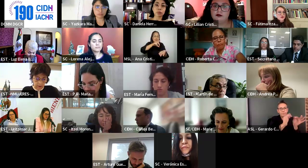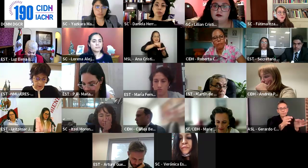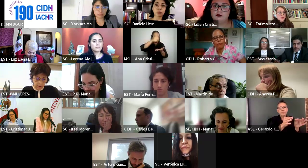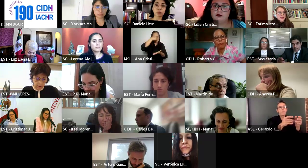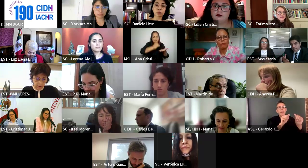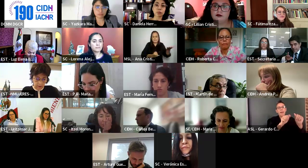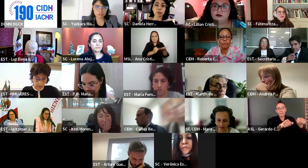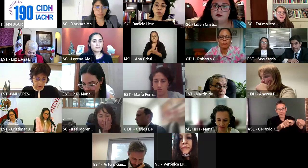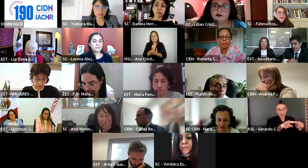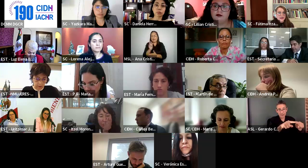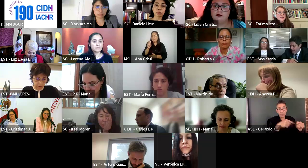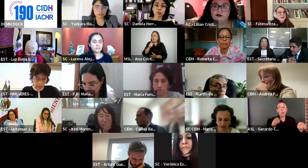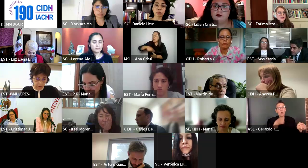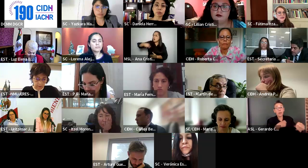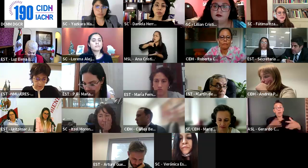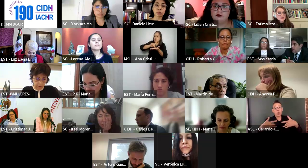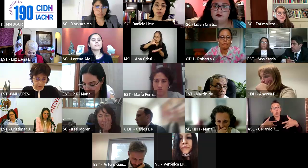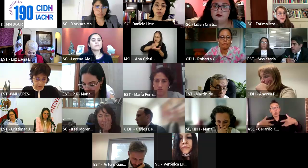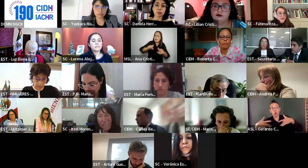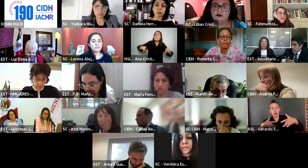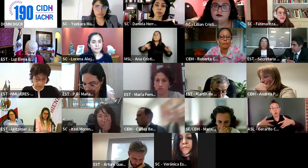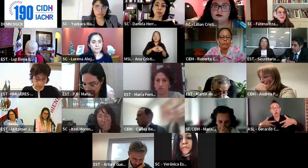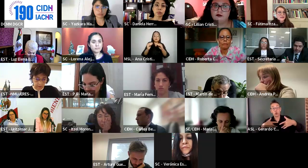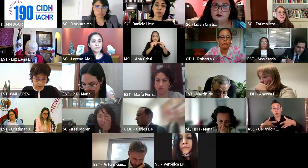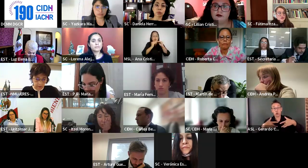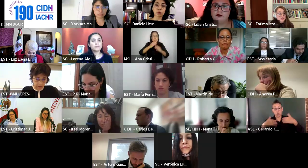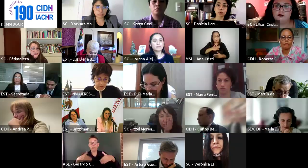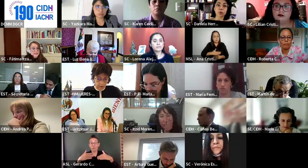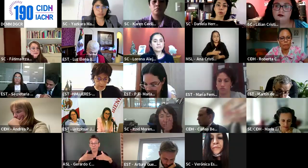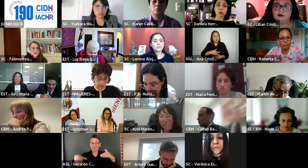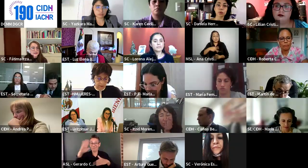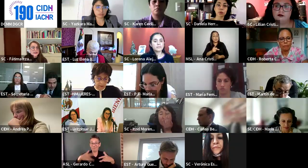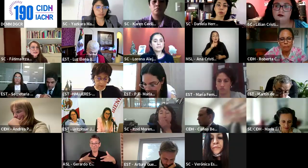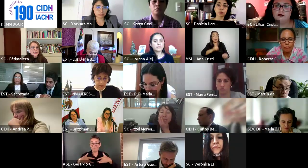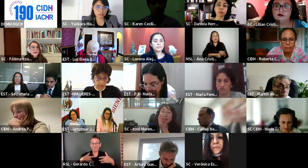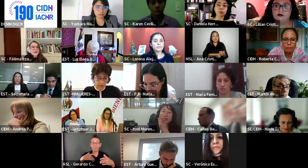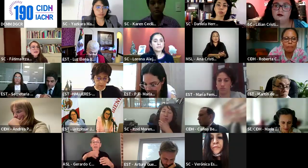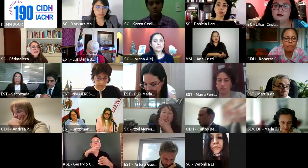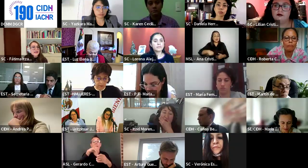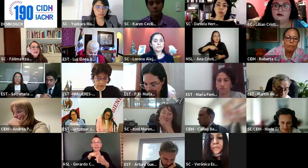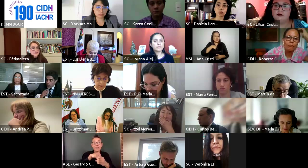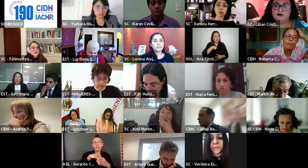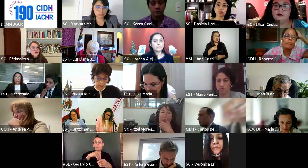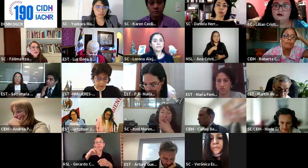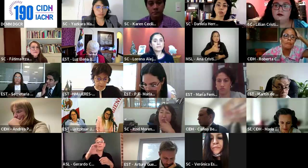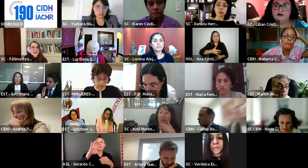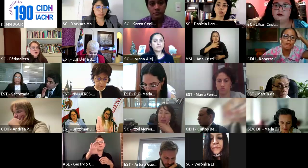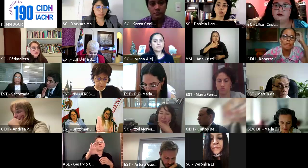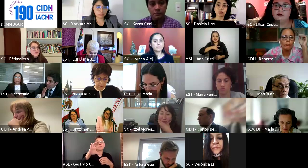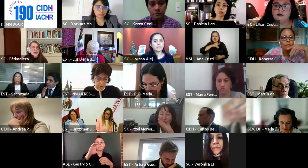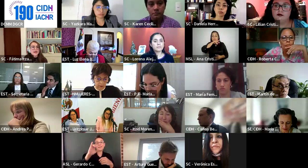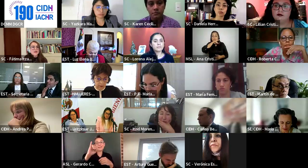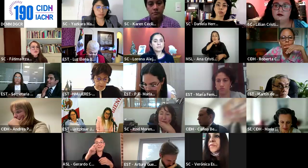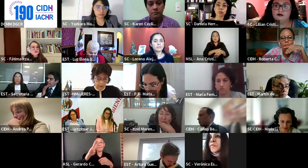nos preocupa de manera, de sobremanera en sociedad civil que esto todavía